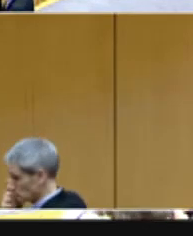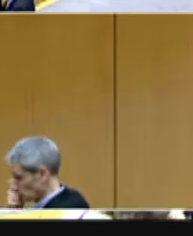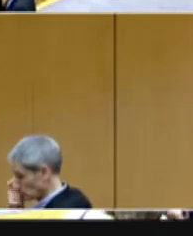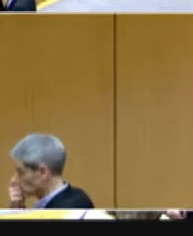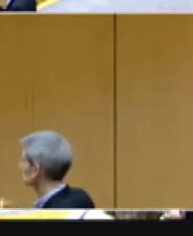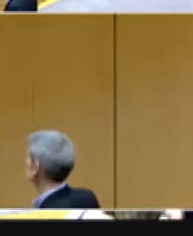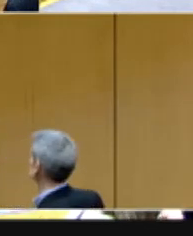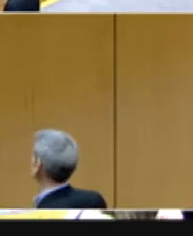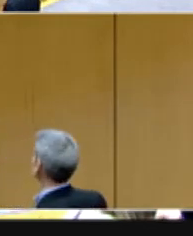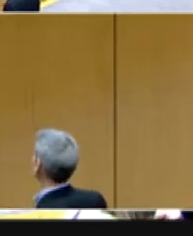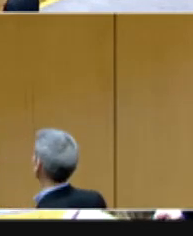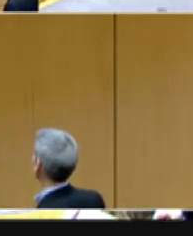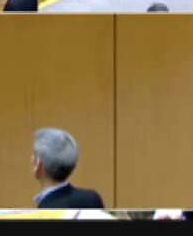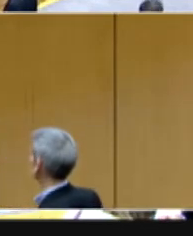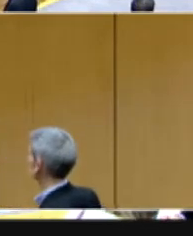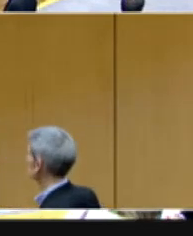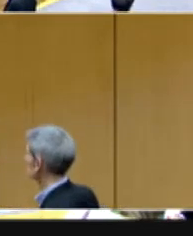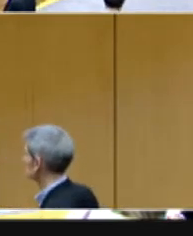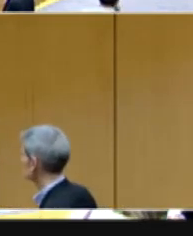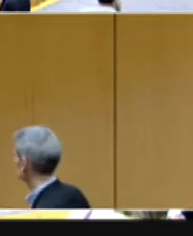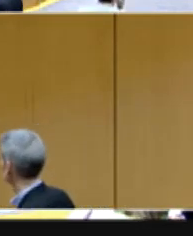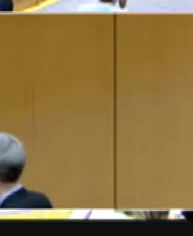vamos a dar comienzo